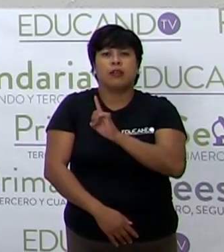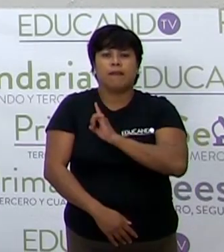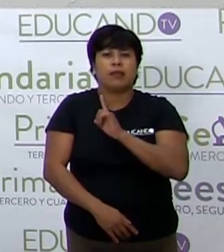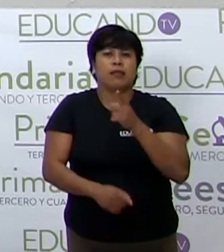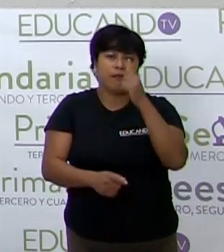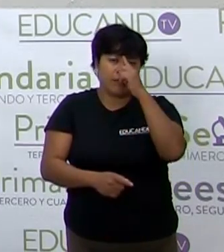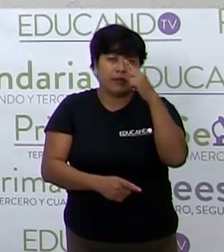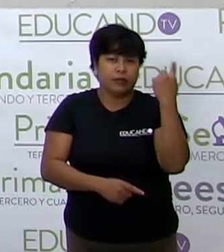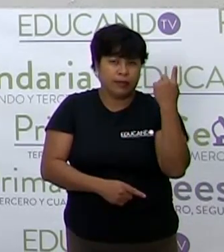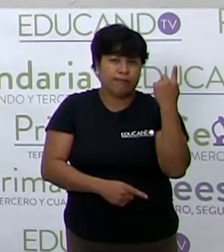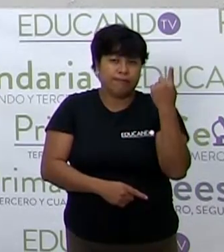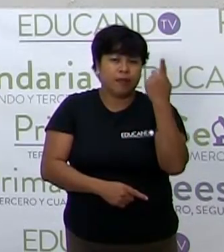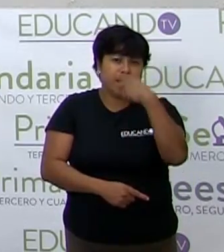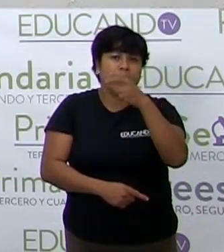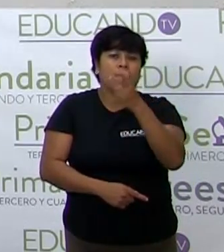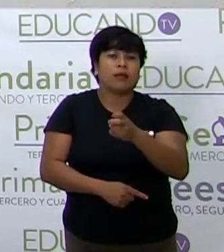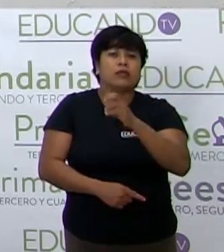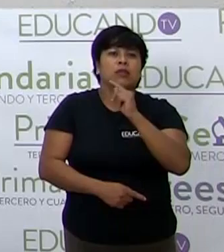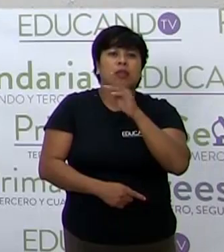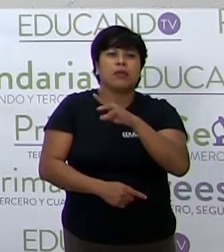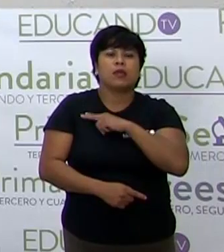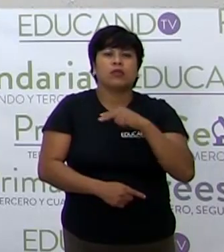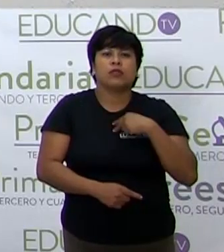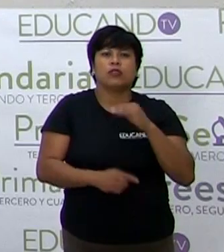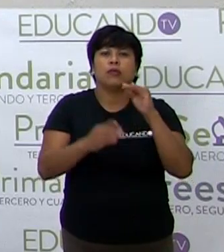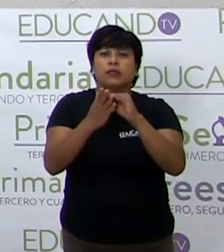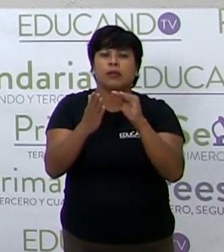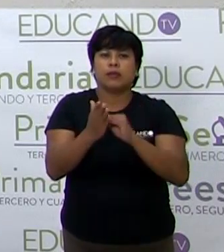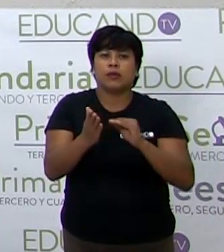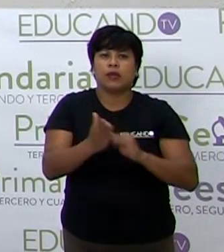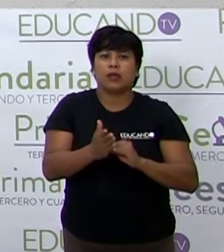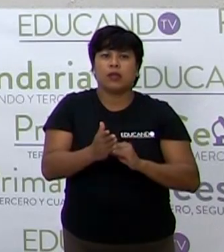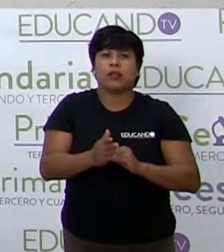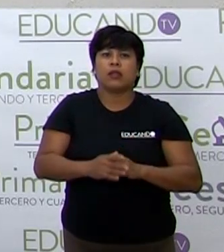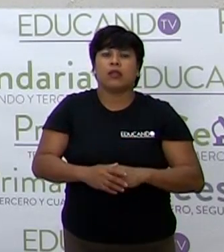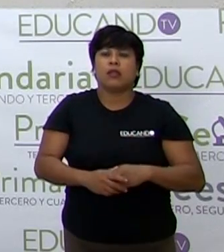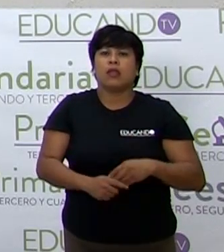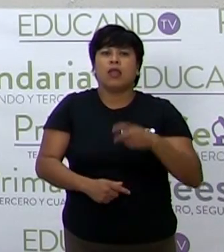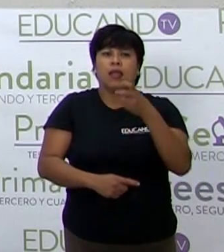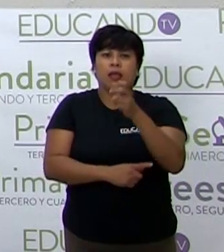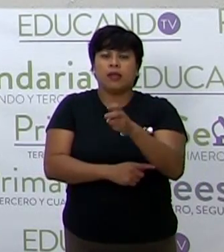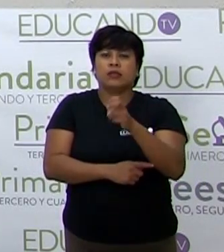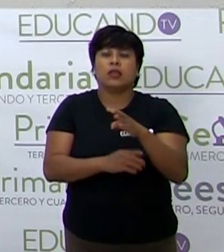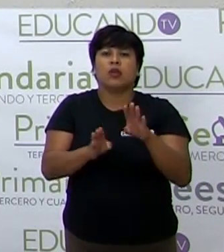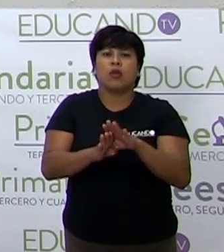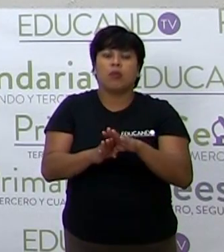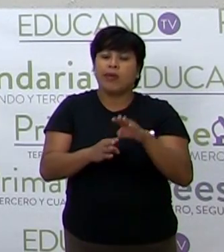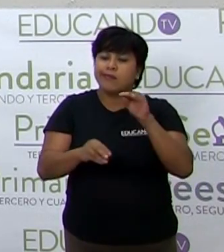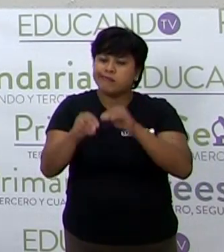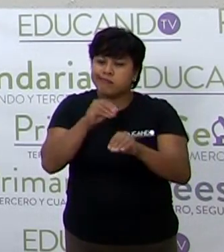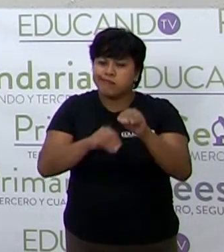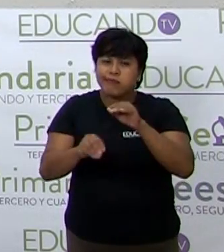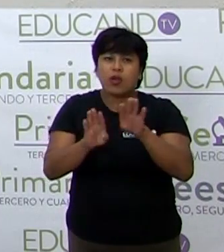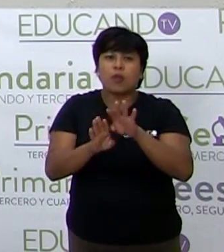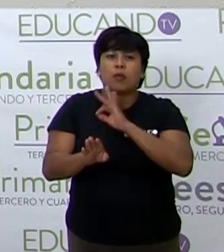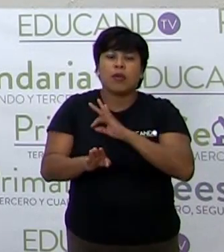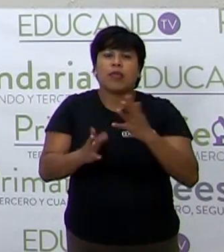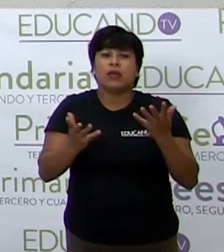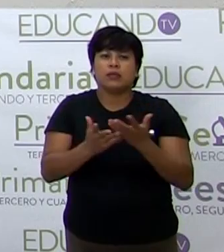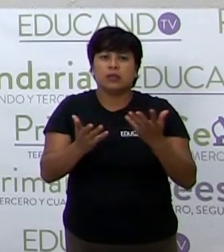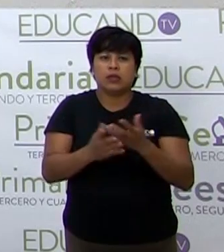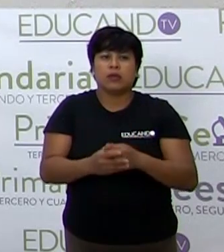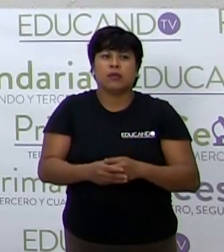sencillo. Para ello también nos vamos a aplicar aquí una estrategia para que podamos